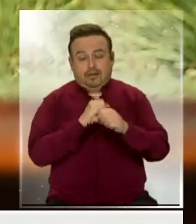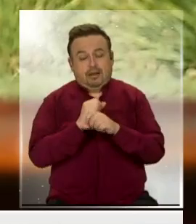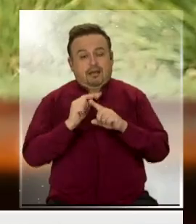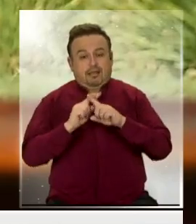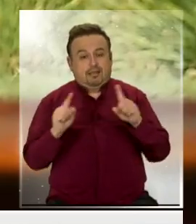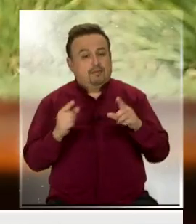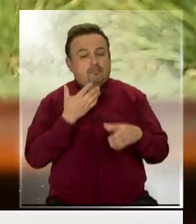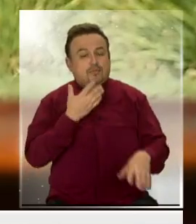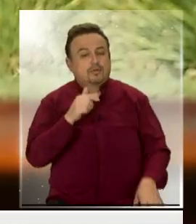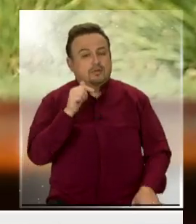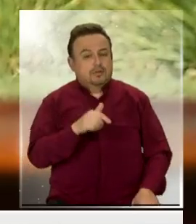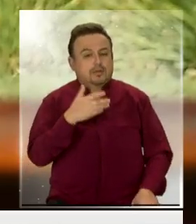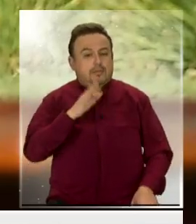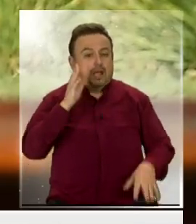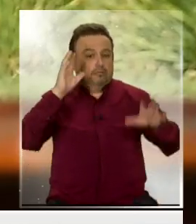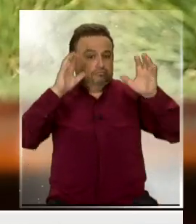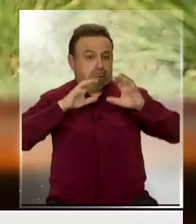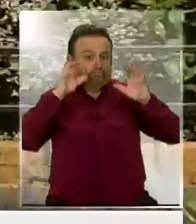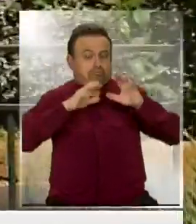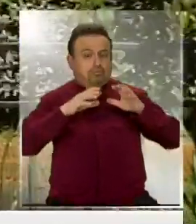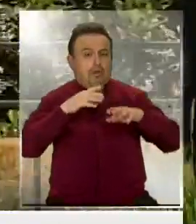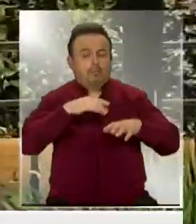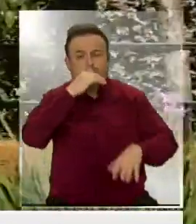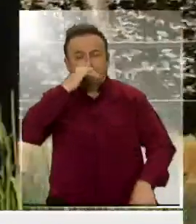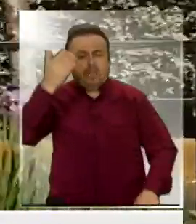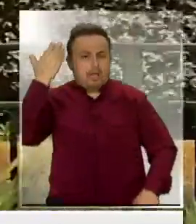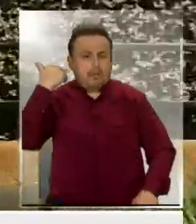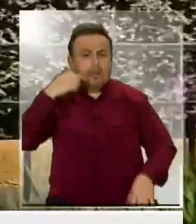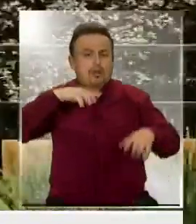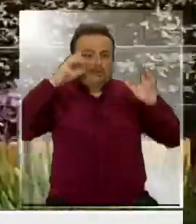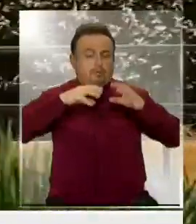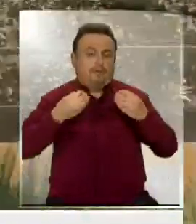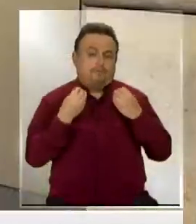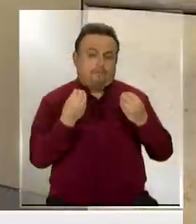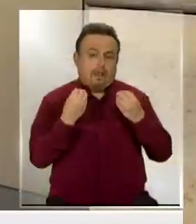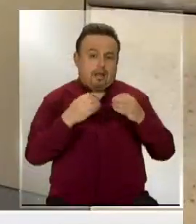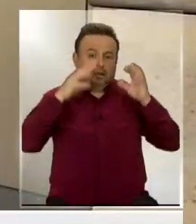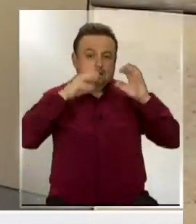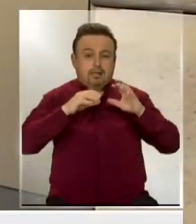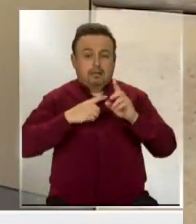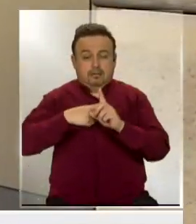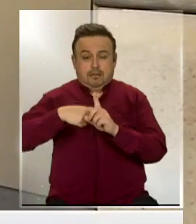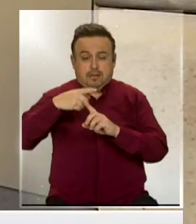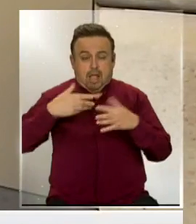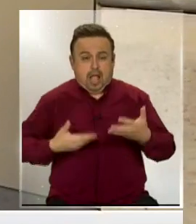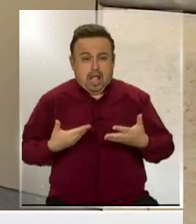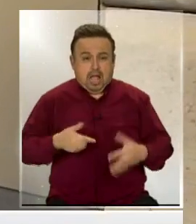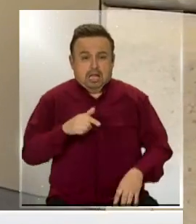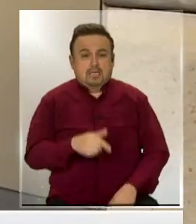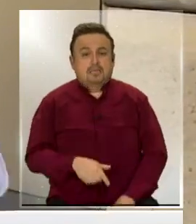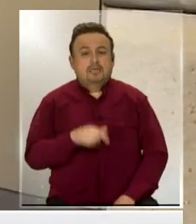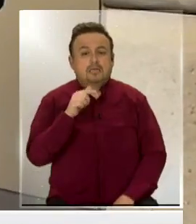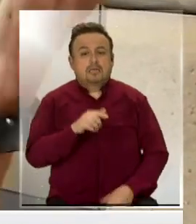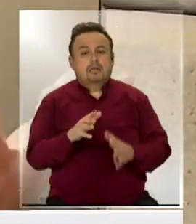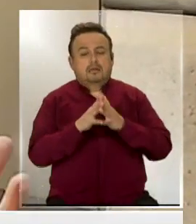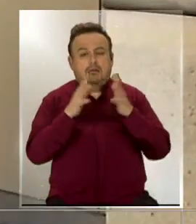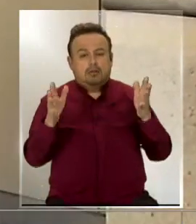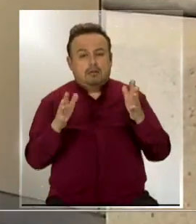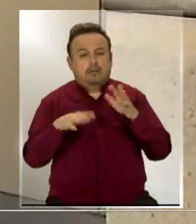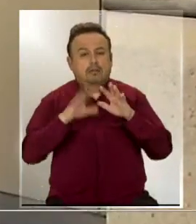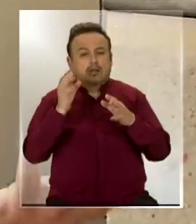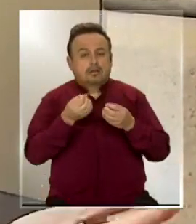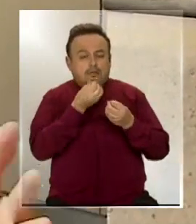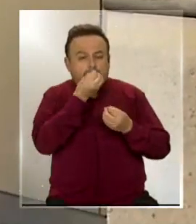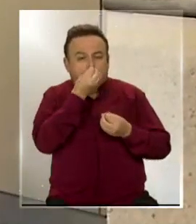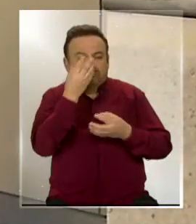diferente porque hemos tenido más lluvia, que hacía muchos años que tenía lluvia y que muy bienvenida, y por otro lado las altas temperaturas que hay en estos momentos. Y esto lleva a mayor